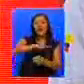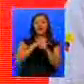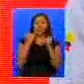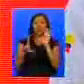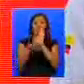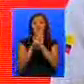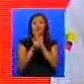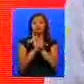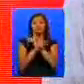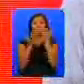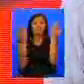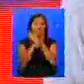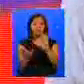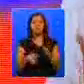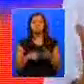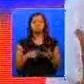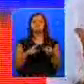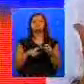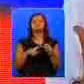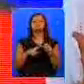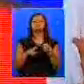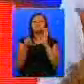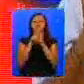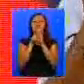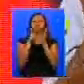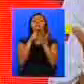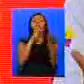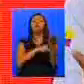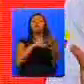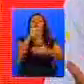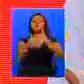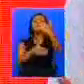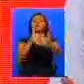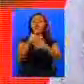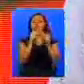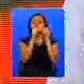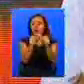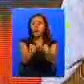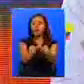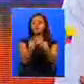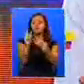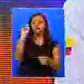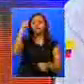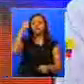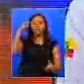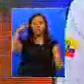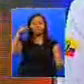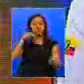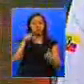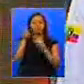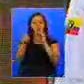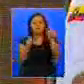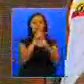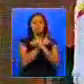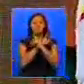discapacidades, una ley que hace que esto ya sea un programa permanente del Estado hacia los ciudadanos con